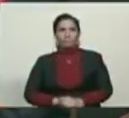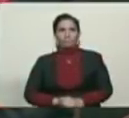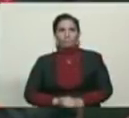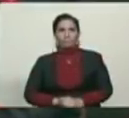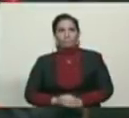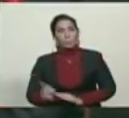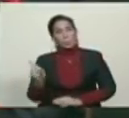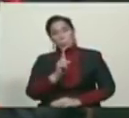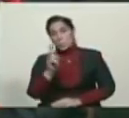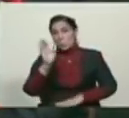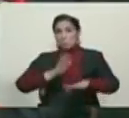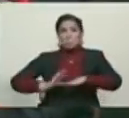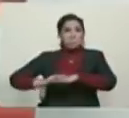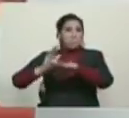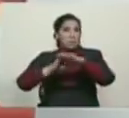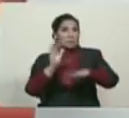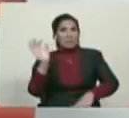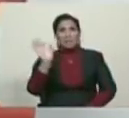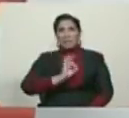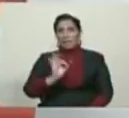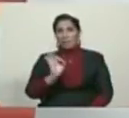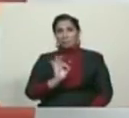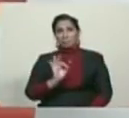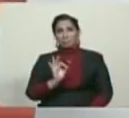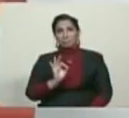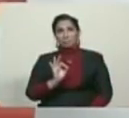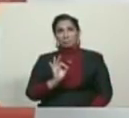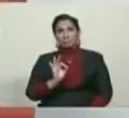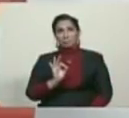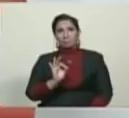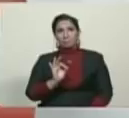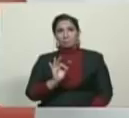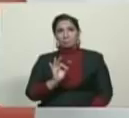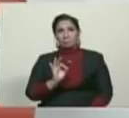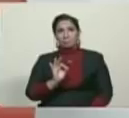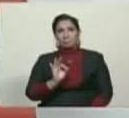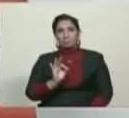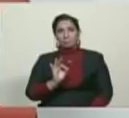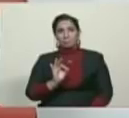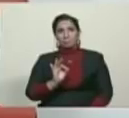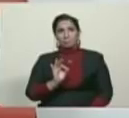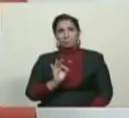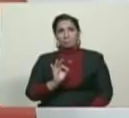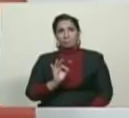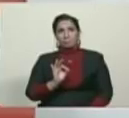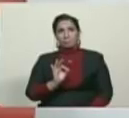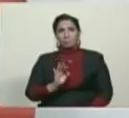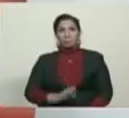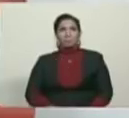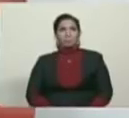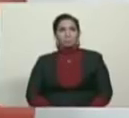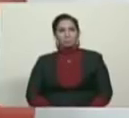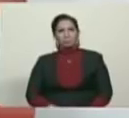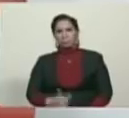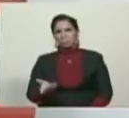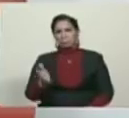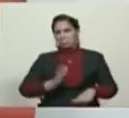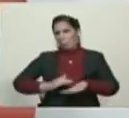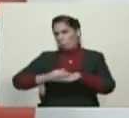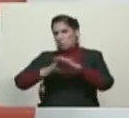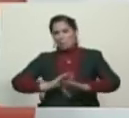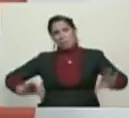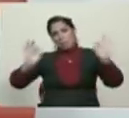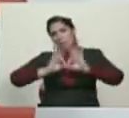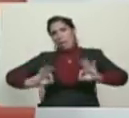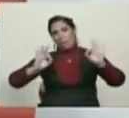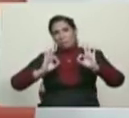No va a pasar nada. Ah, puede ser 2023, 2000. No va a pasar nada. Y no va a